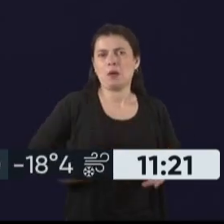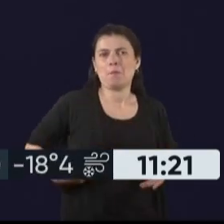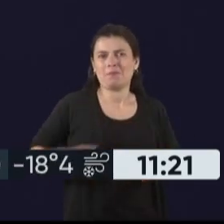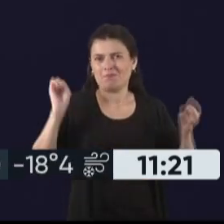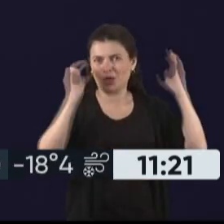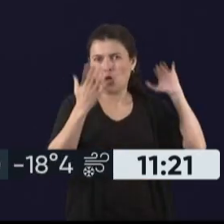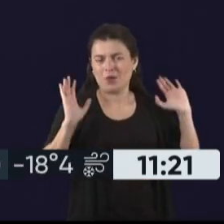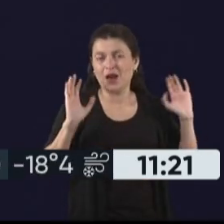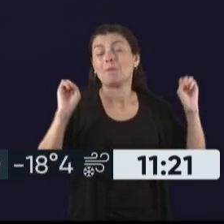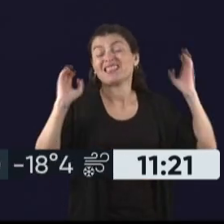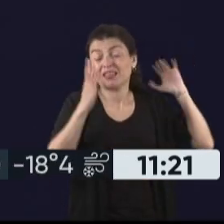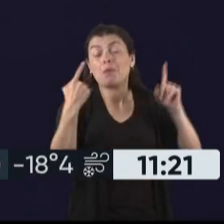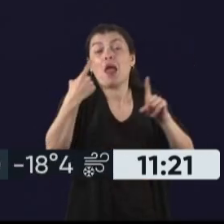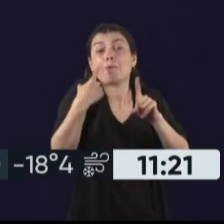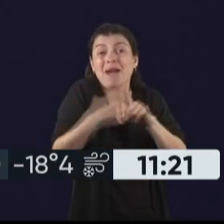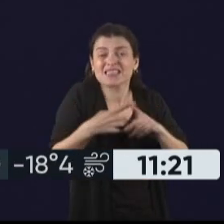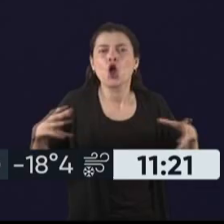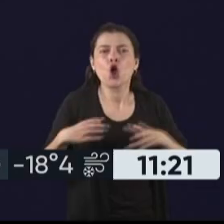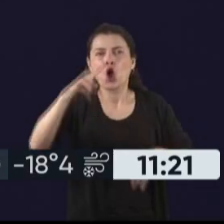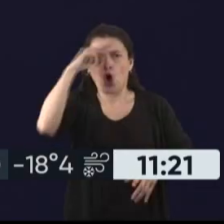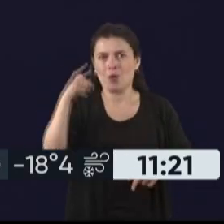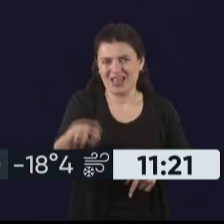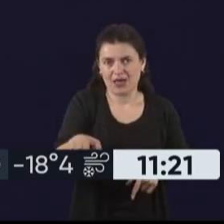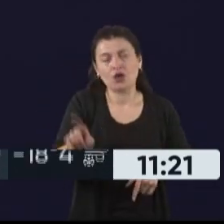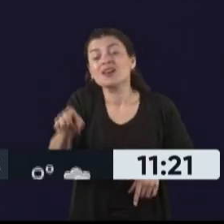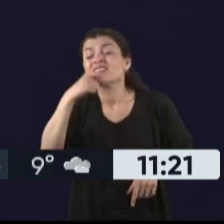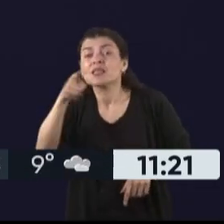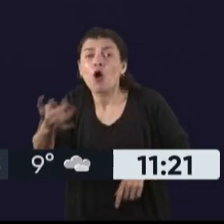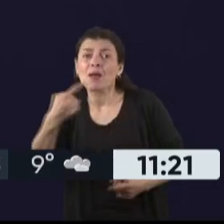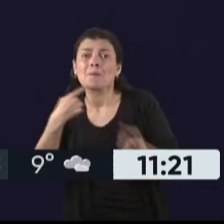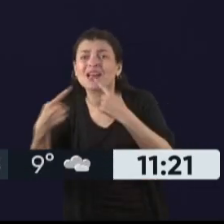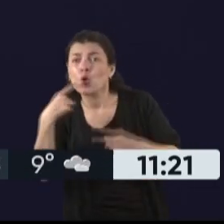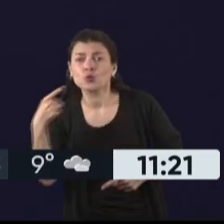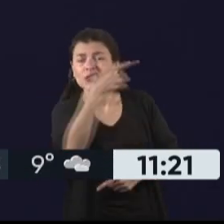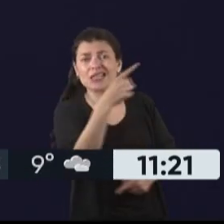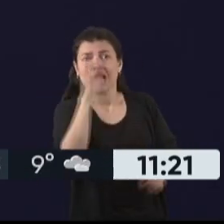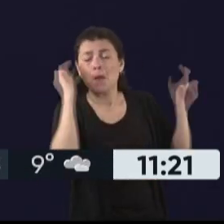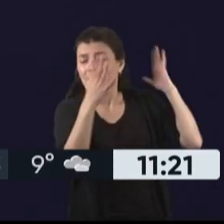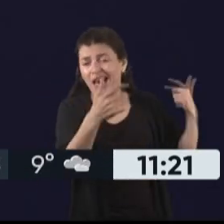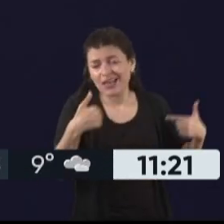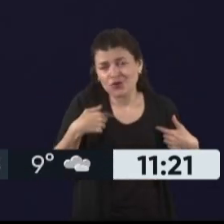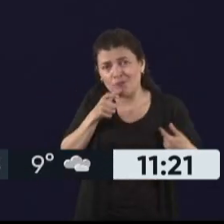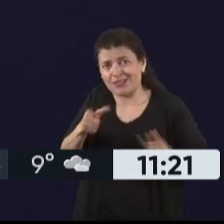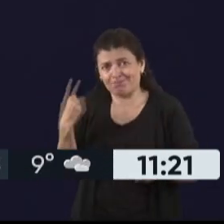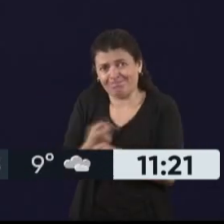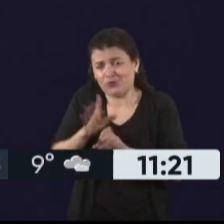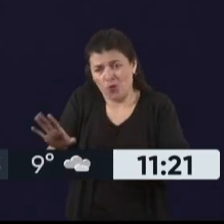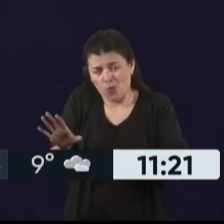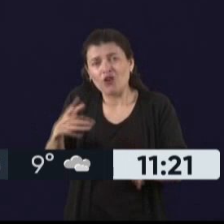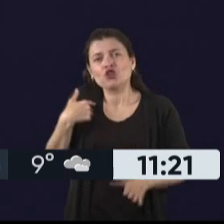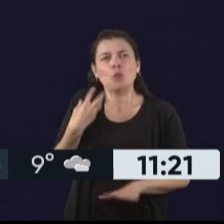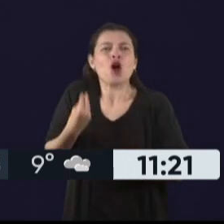Gobierno Nacional. Las preguntas que les tengas que hacer a él no te las puedo responder yo, porque no soy ni su vocero, ni su